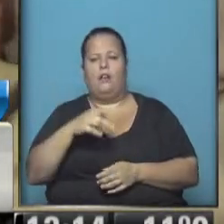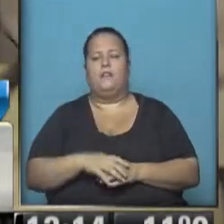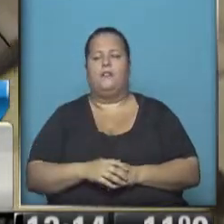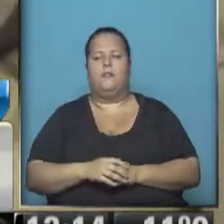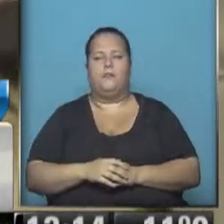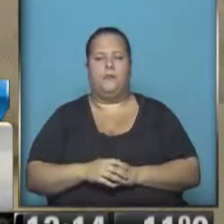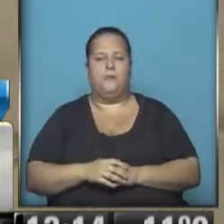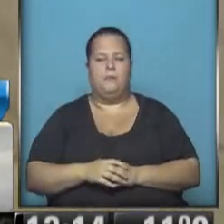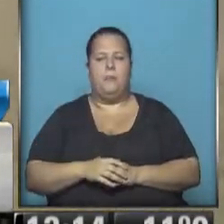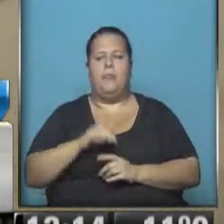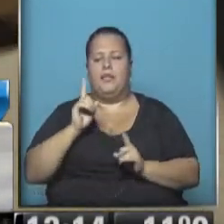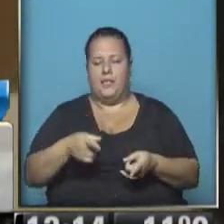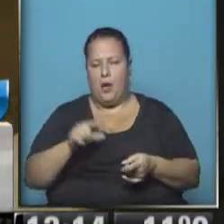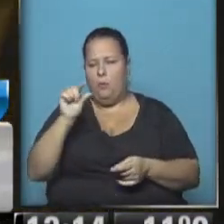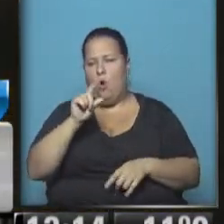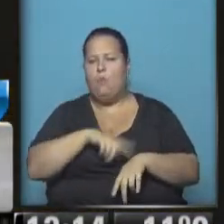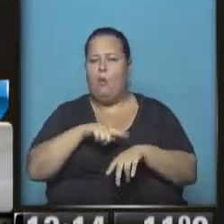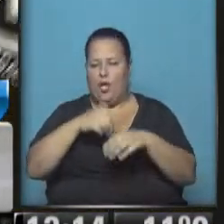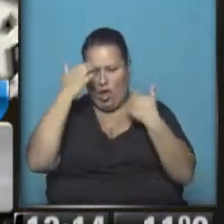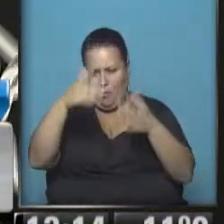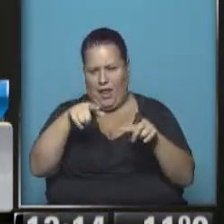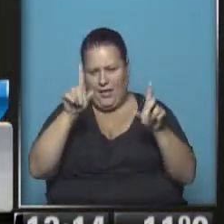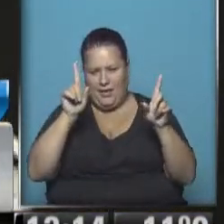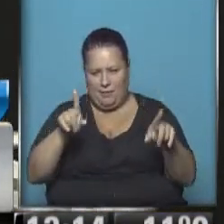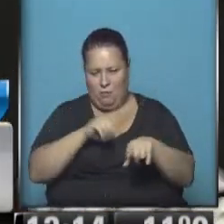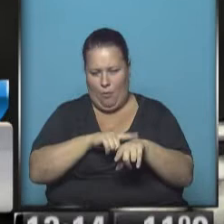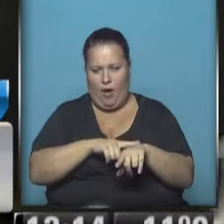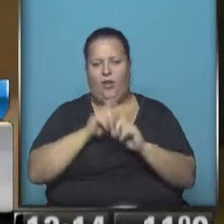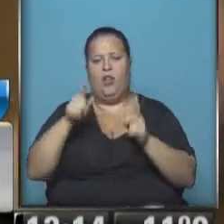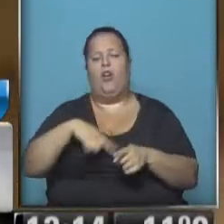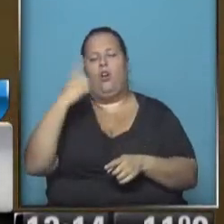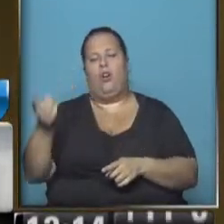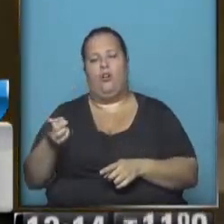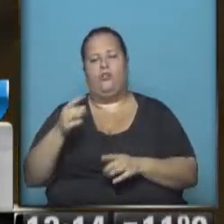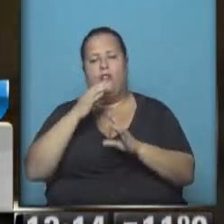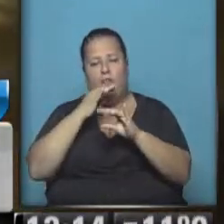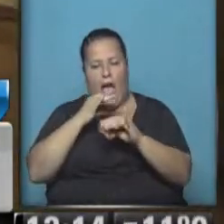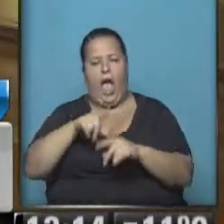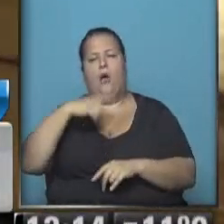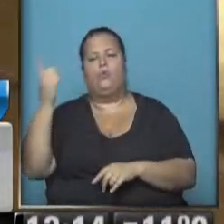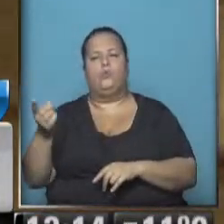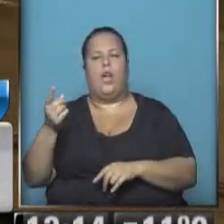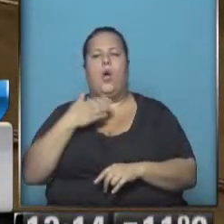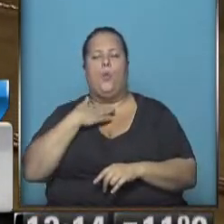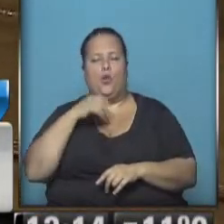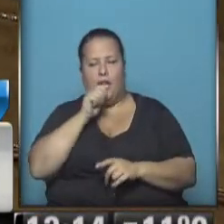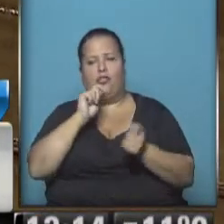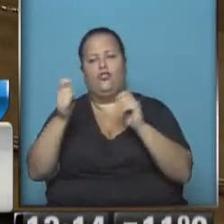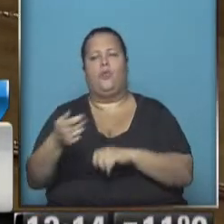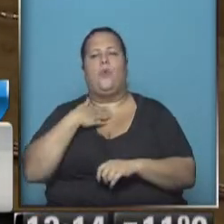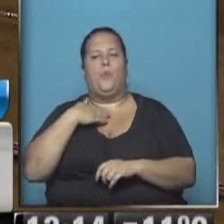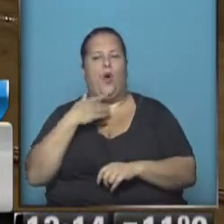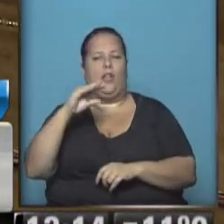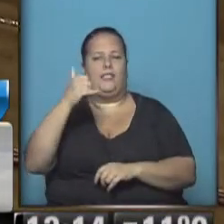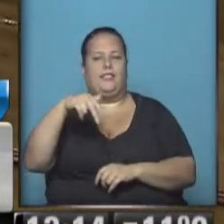Resto, en donde va a haber un pequeño momento dedicado a eso, junto con el Moniz Arbalde en flauta y Galo García en voz, reemplazando la voz